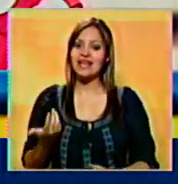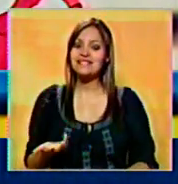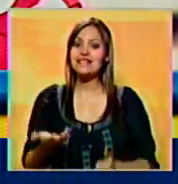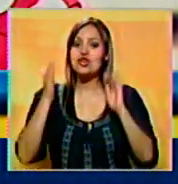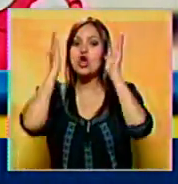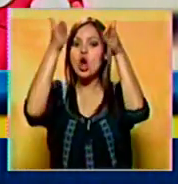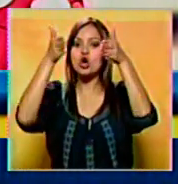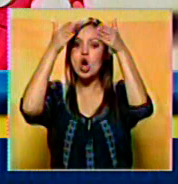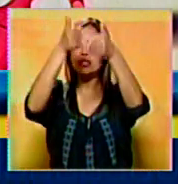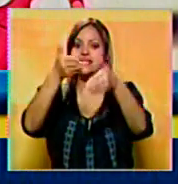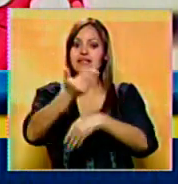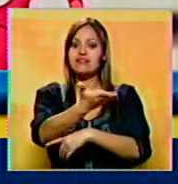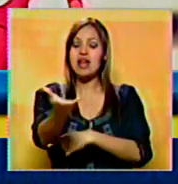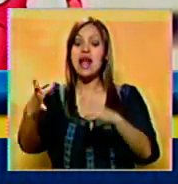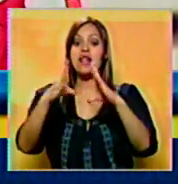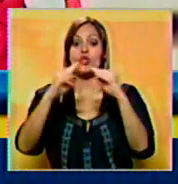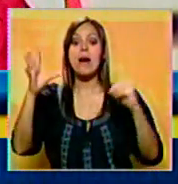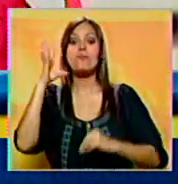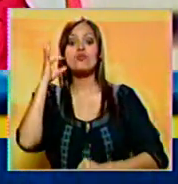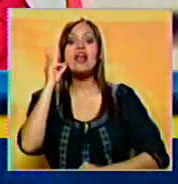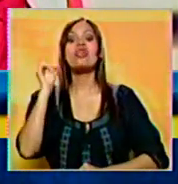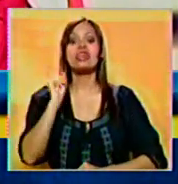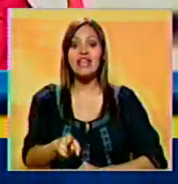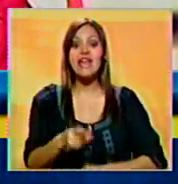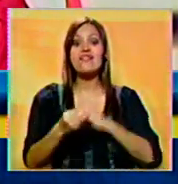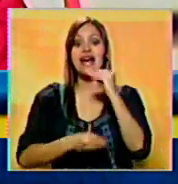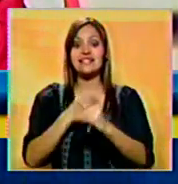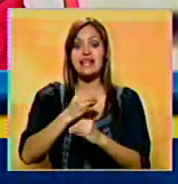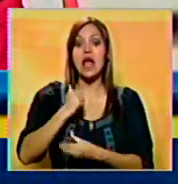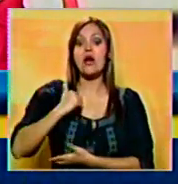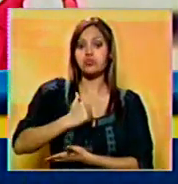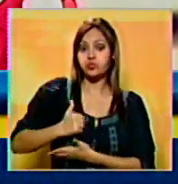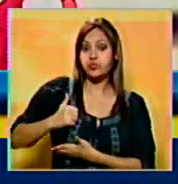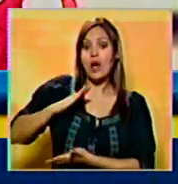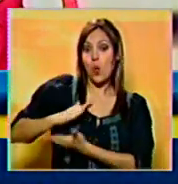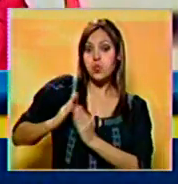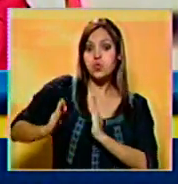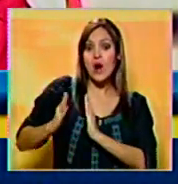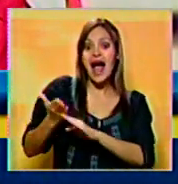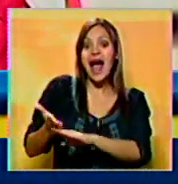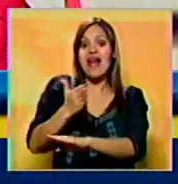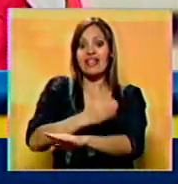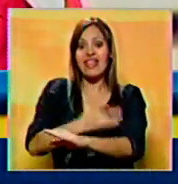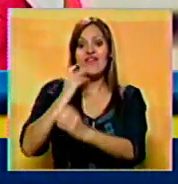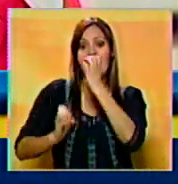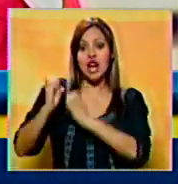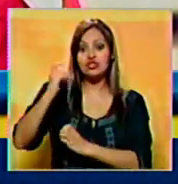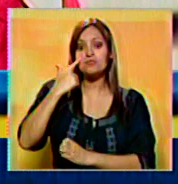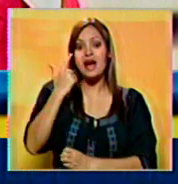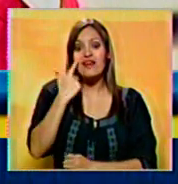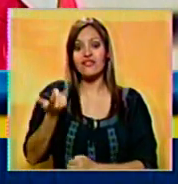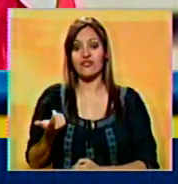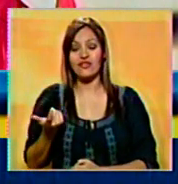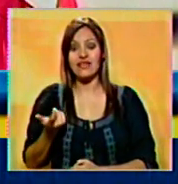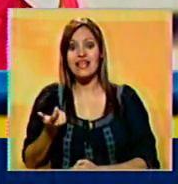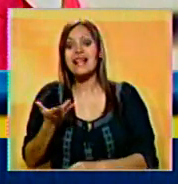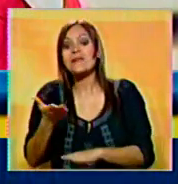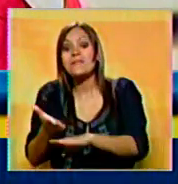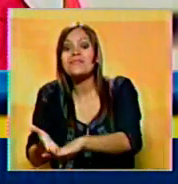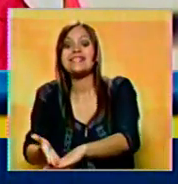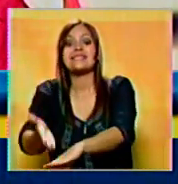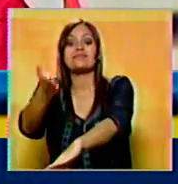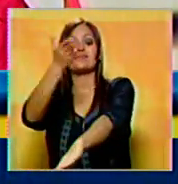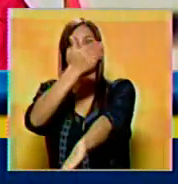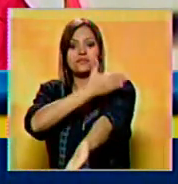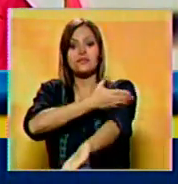ese mensaje para que las mujeres se hagan ese mamografía a tiempo, que se hagan ese diagnóstico precoz, porque